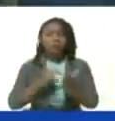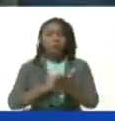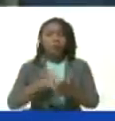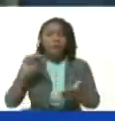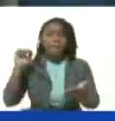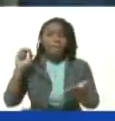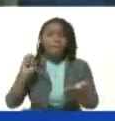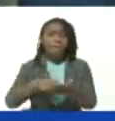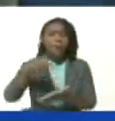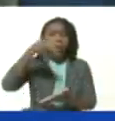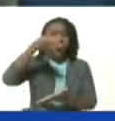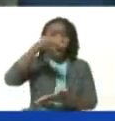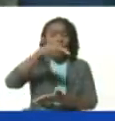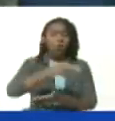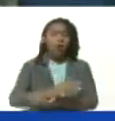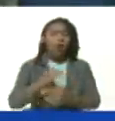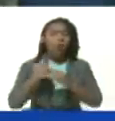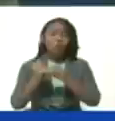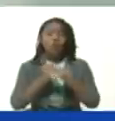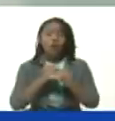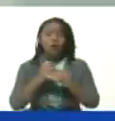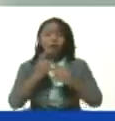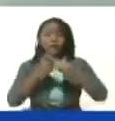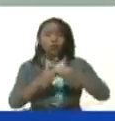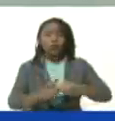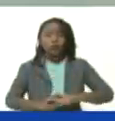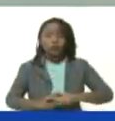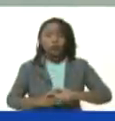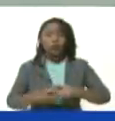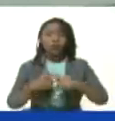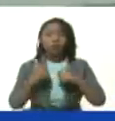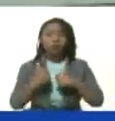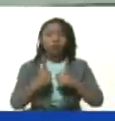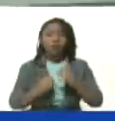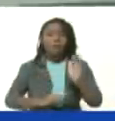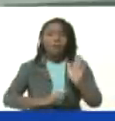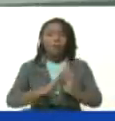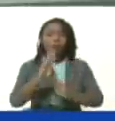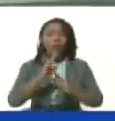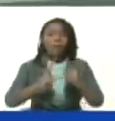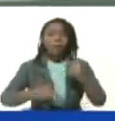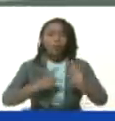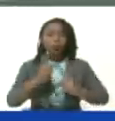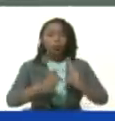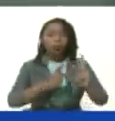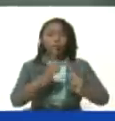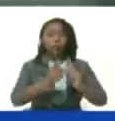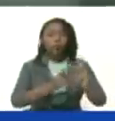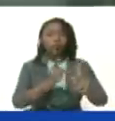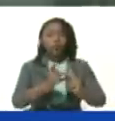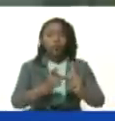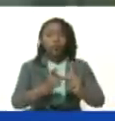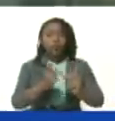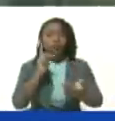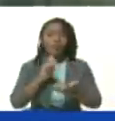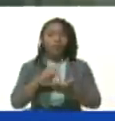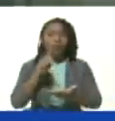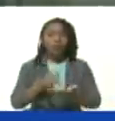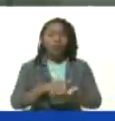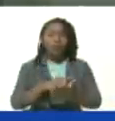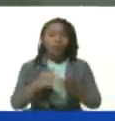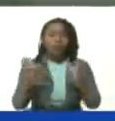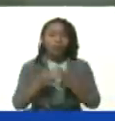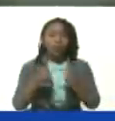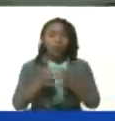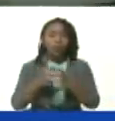salto cualitativo y cuantitativo en el proceso de protagonismo de la clase obrera,